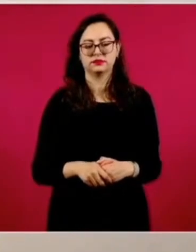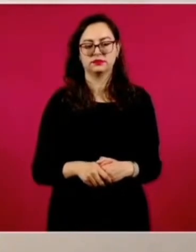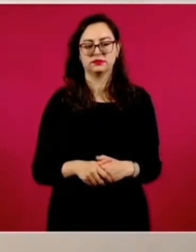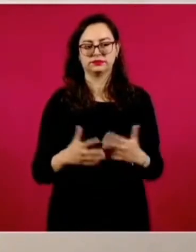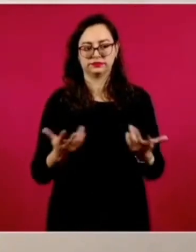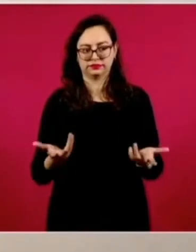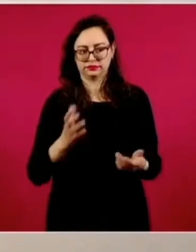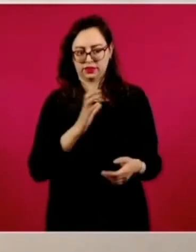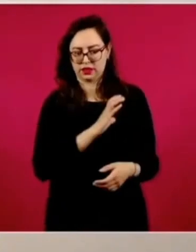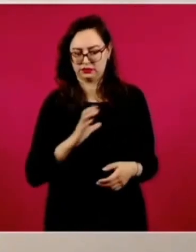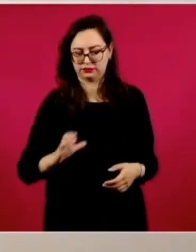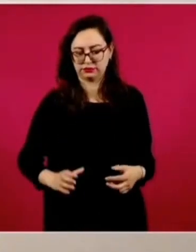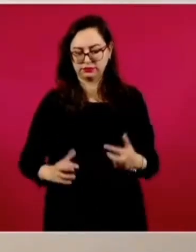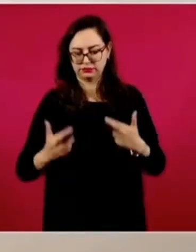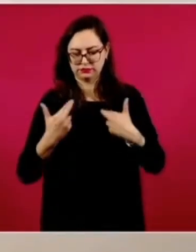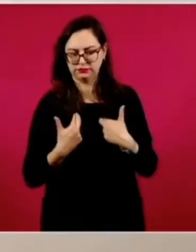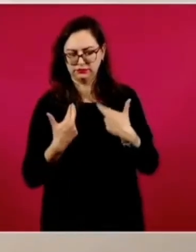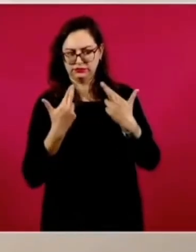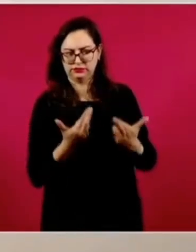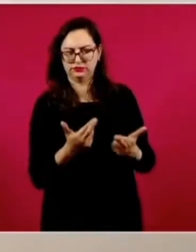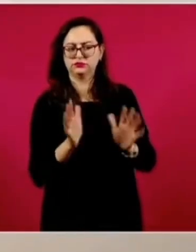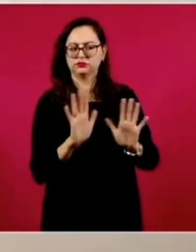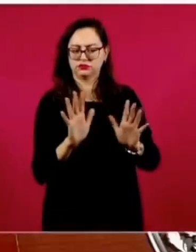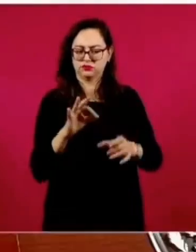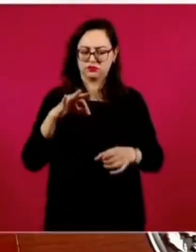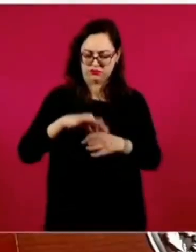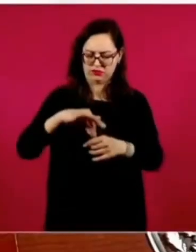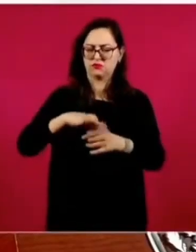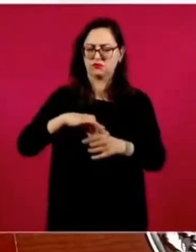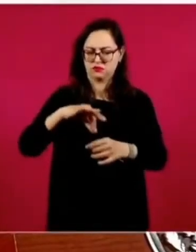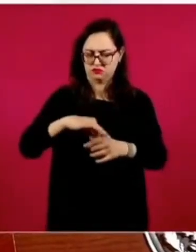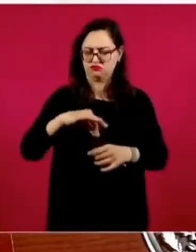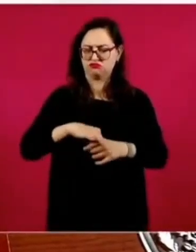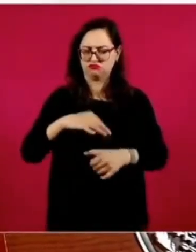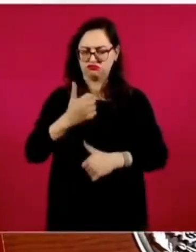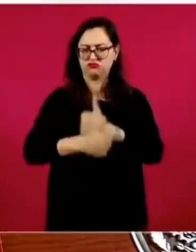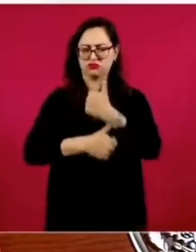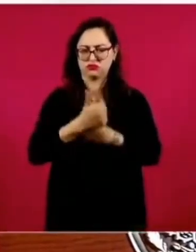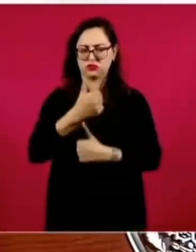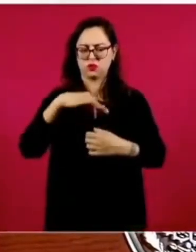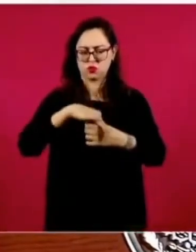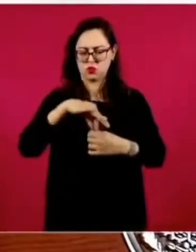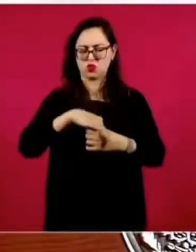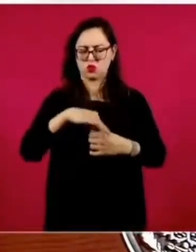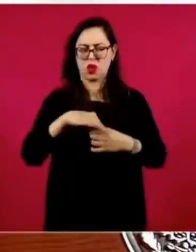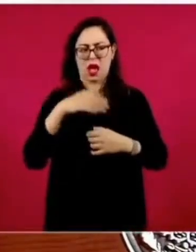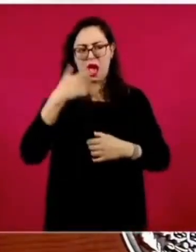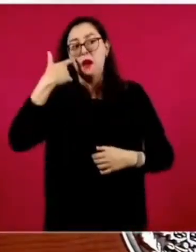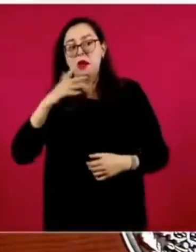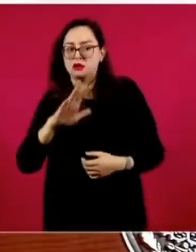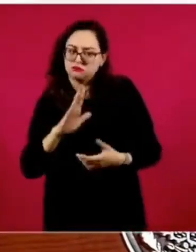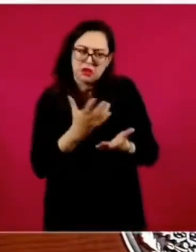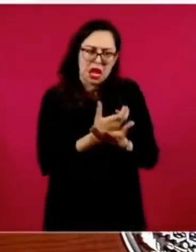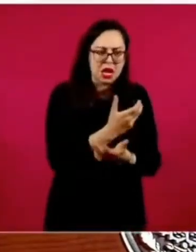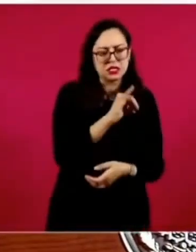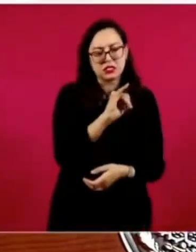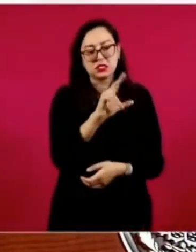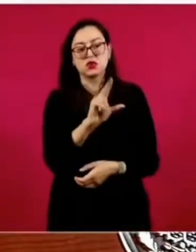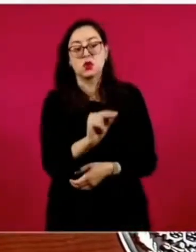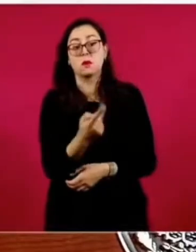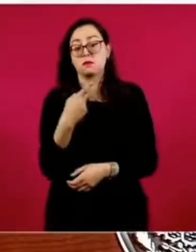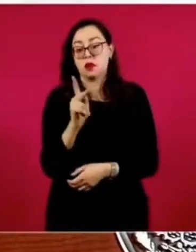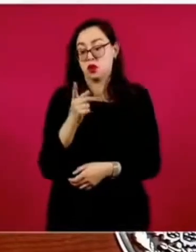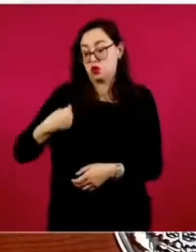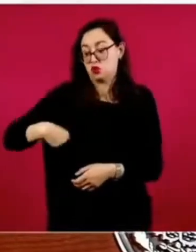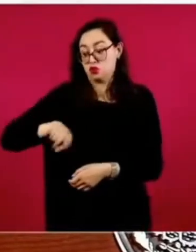el cargo, no, vas a ganar con votos, nada más que no te vamos a pisar